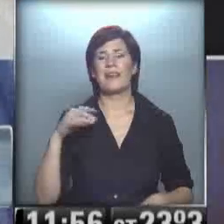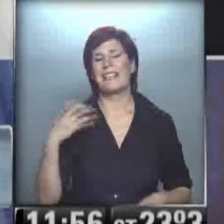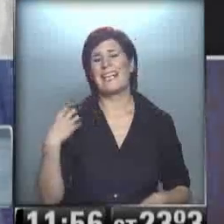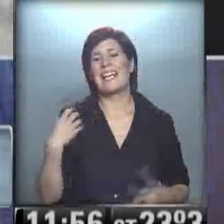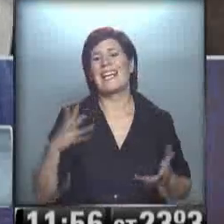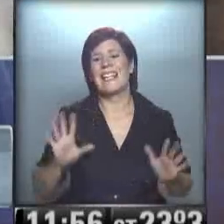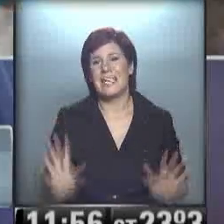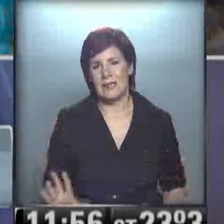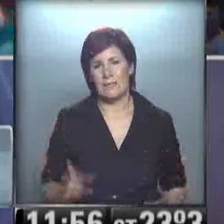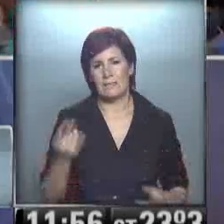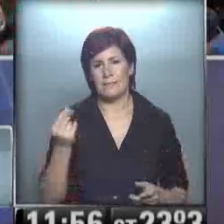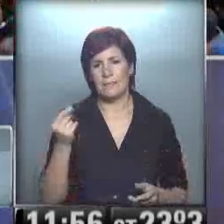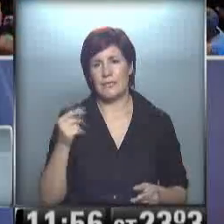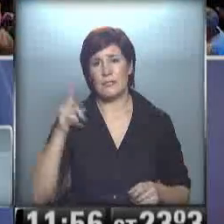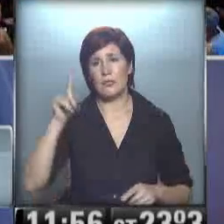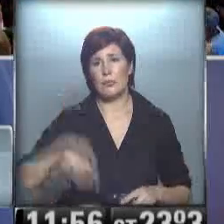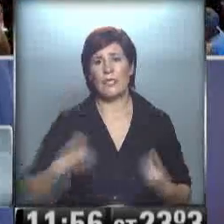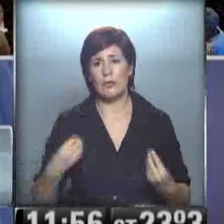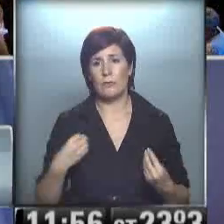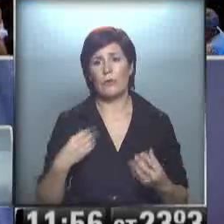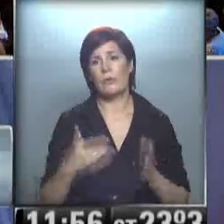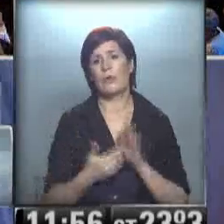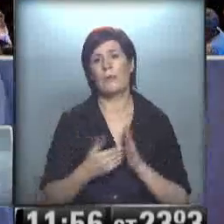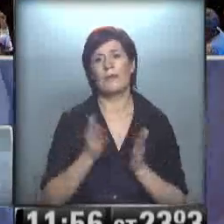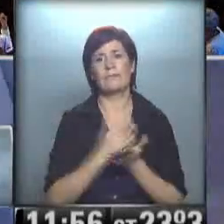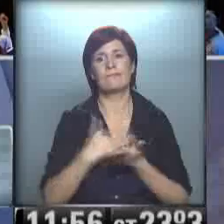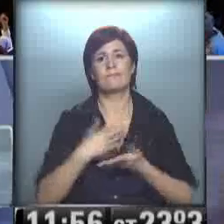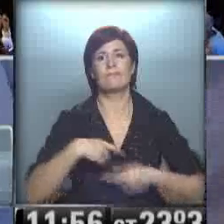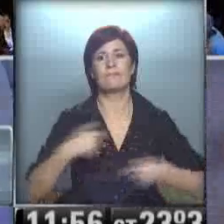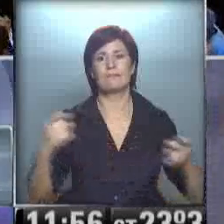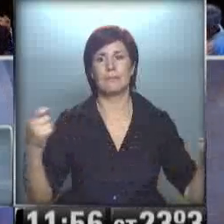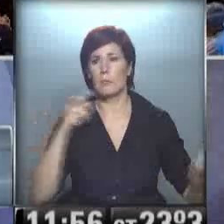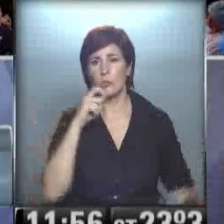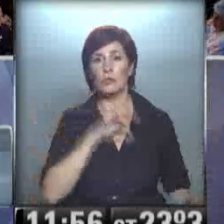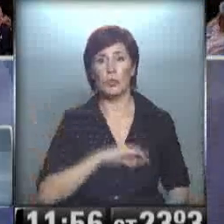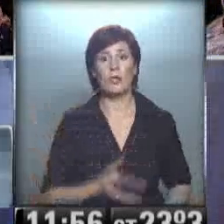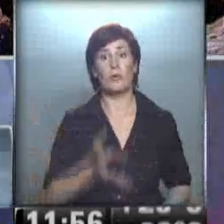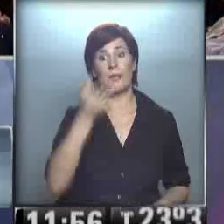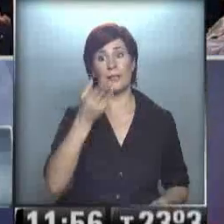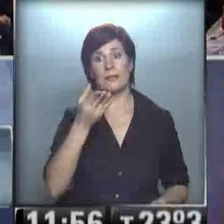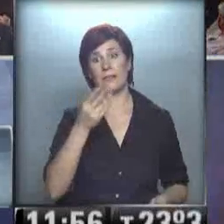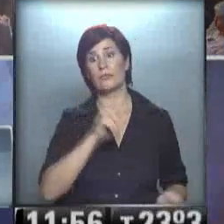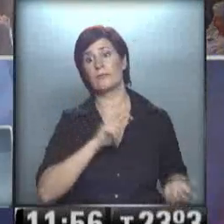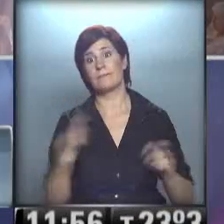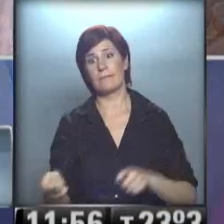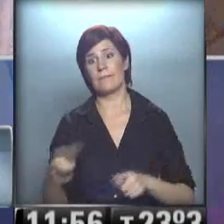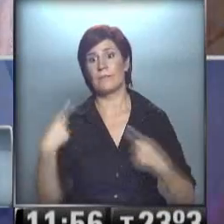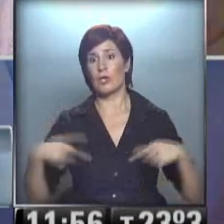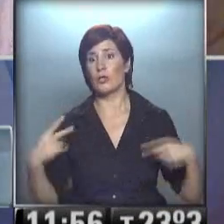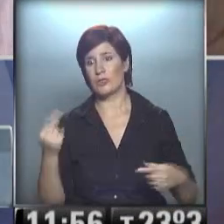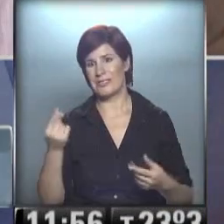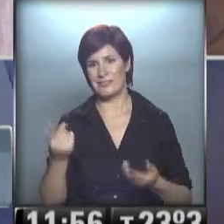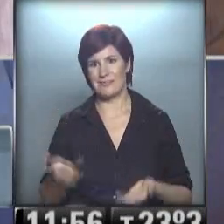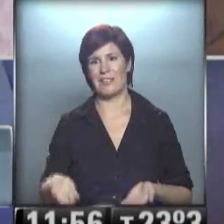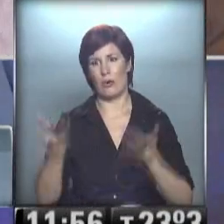está relacionado con la puja distributiva. Aumentan los salarios y entonces por el otro lado se hace un poquito de aumento de precios,